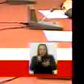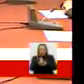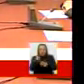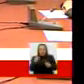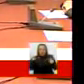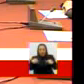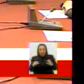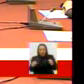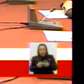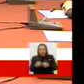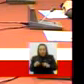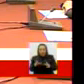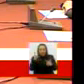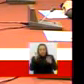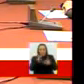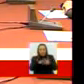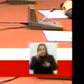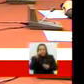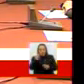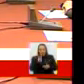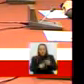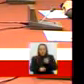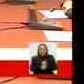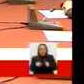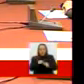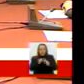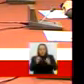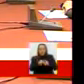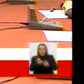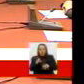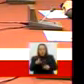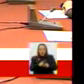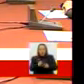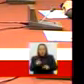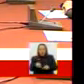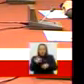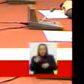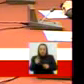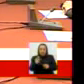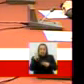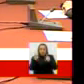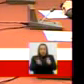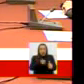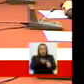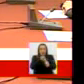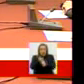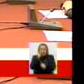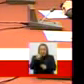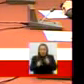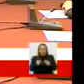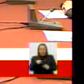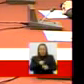venido al Congreso, por haber aprendido un poco cómo funciona nuestro Parlamento y además creo que de aquí van a pasar una visita guiada hecha por uno de